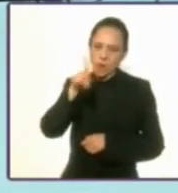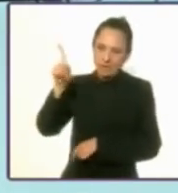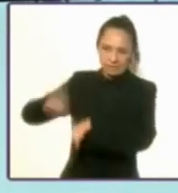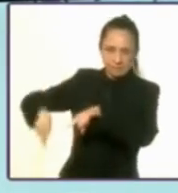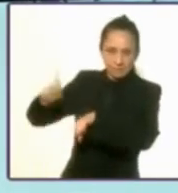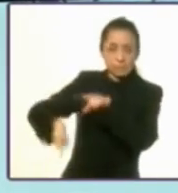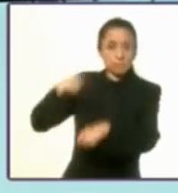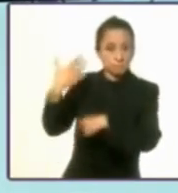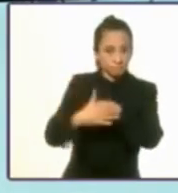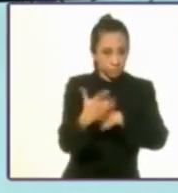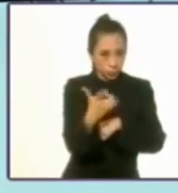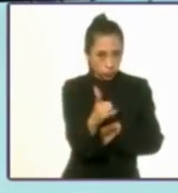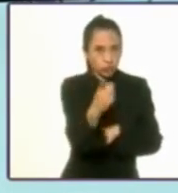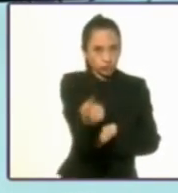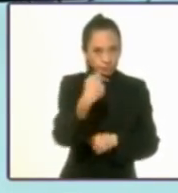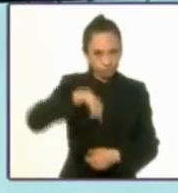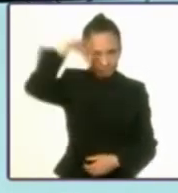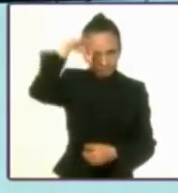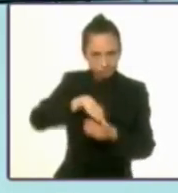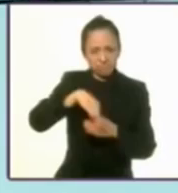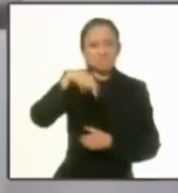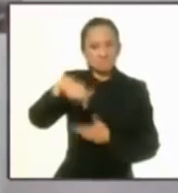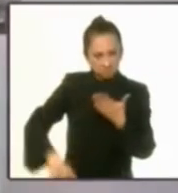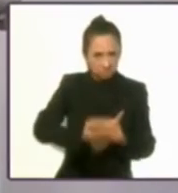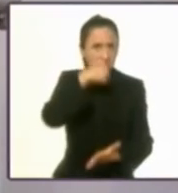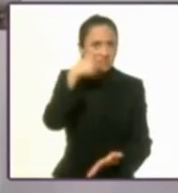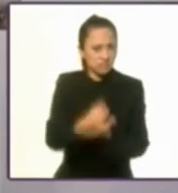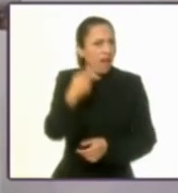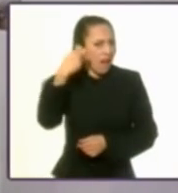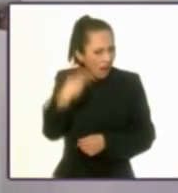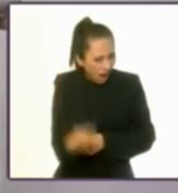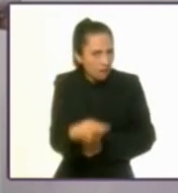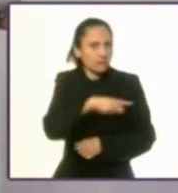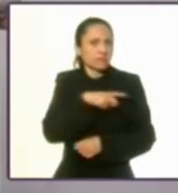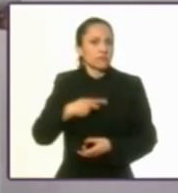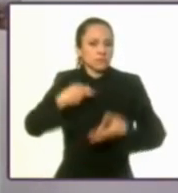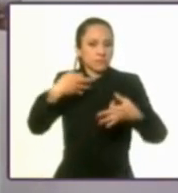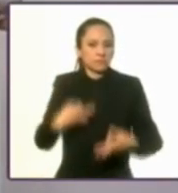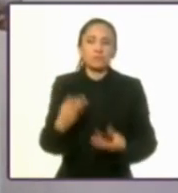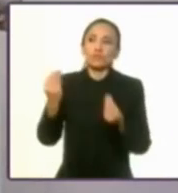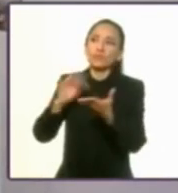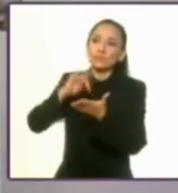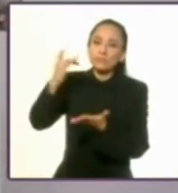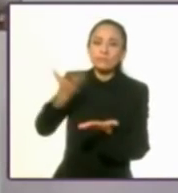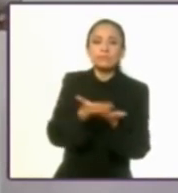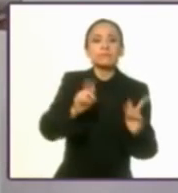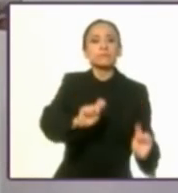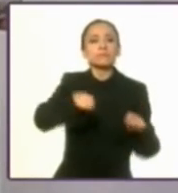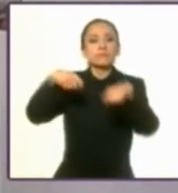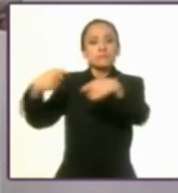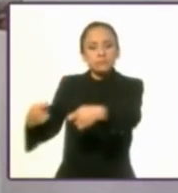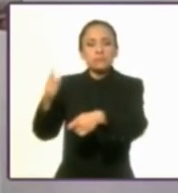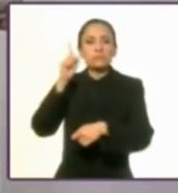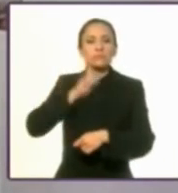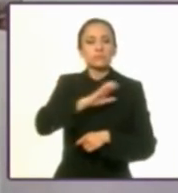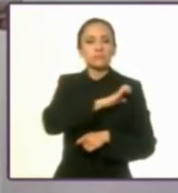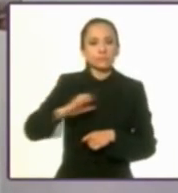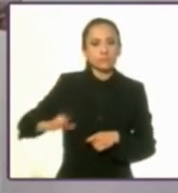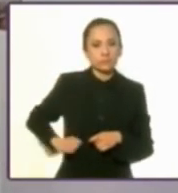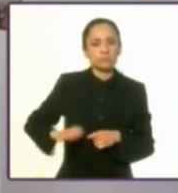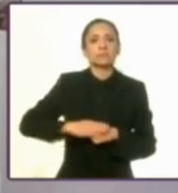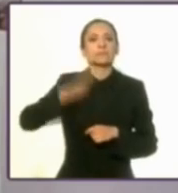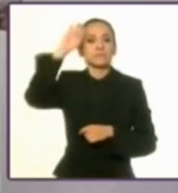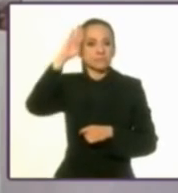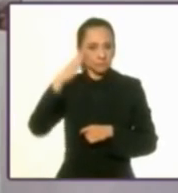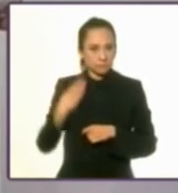nuestra ciudad lo merece muchas gracias candidato mikel arriola y damos el uso de la palabra a la candidata alejandra